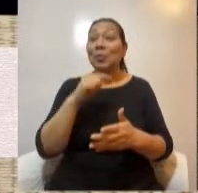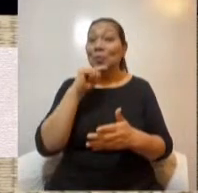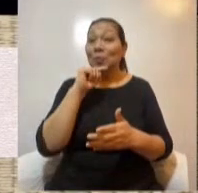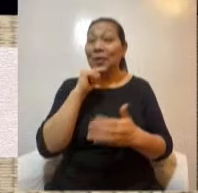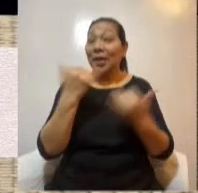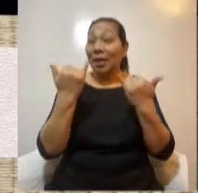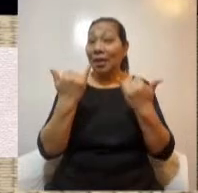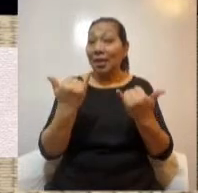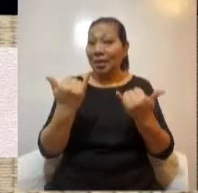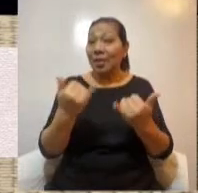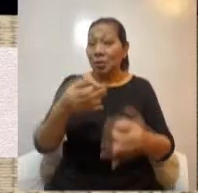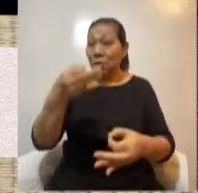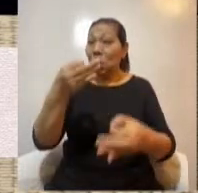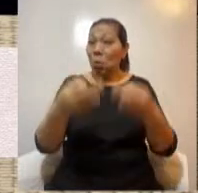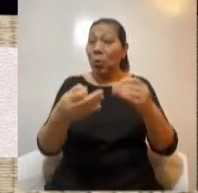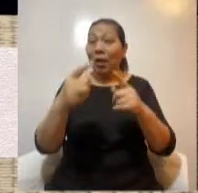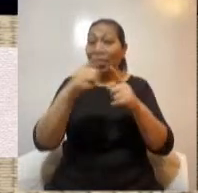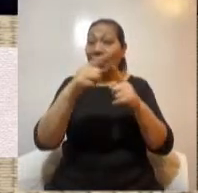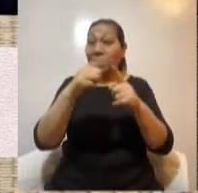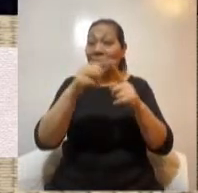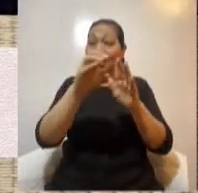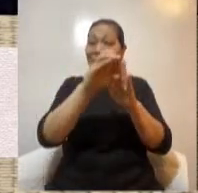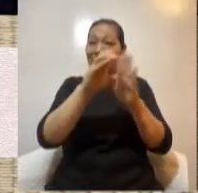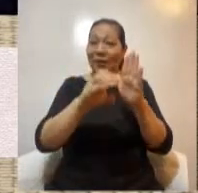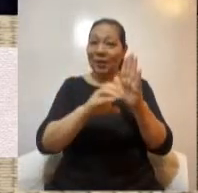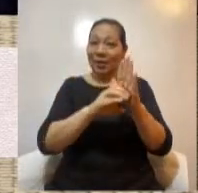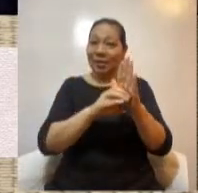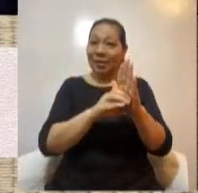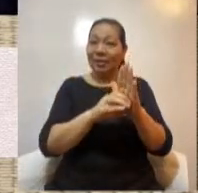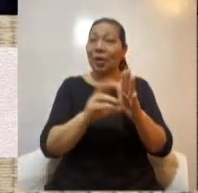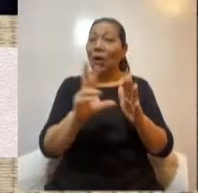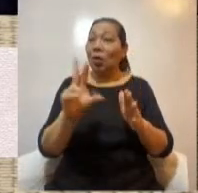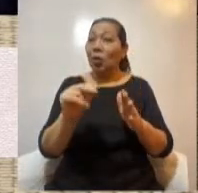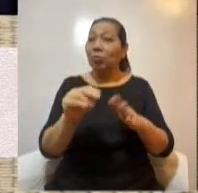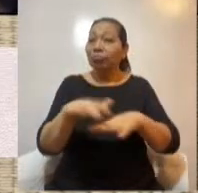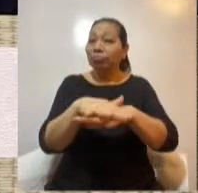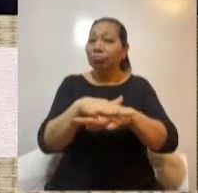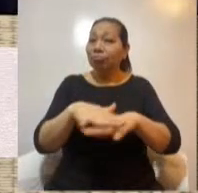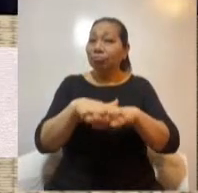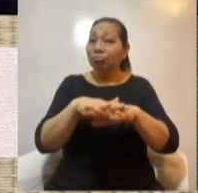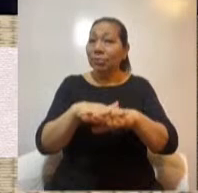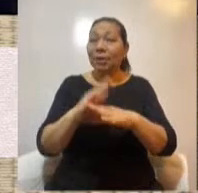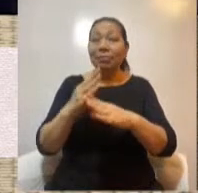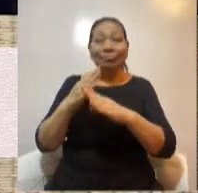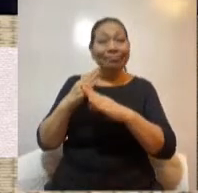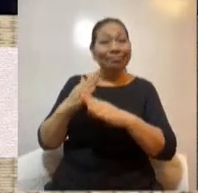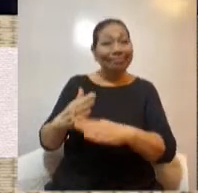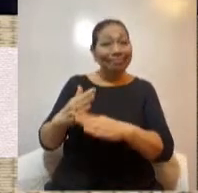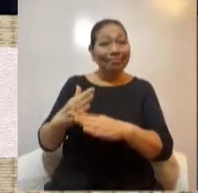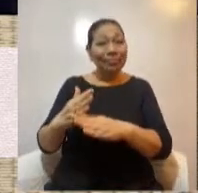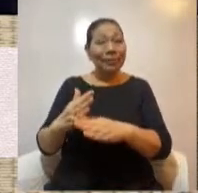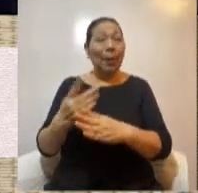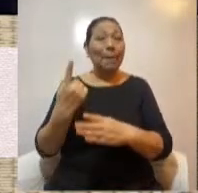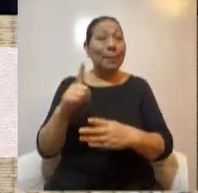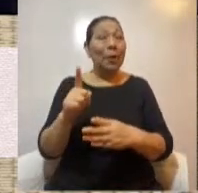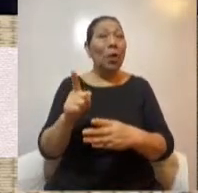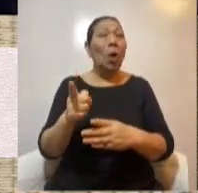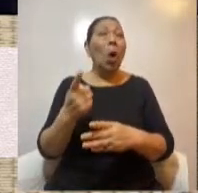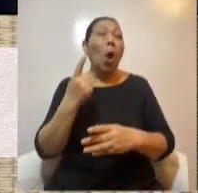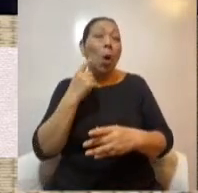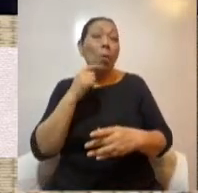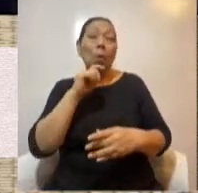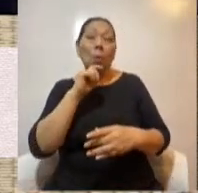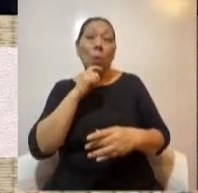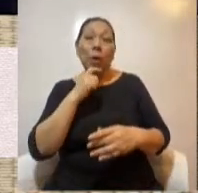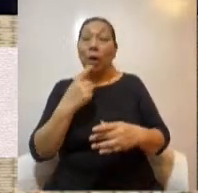Dolca Marcos, en este fallo el Tribunal Constitucional declaró que un tratamiento discriminatorio en función al